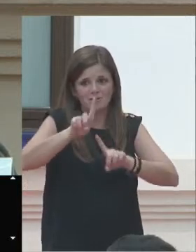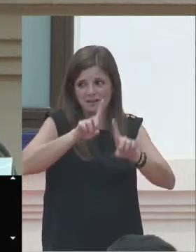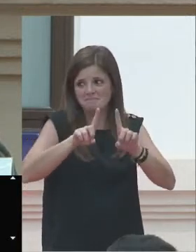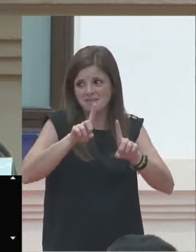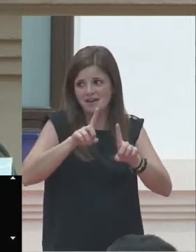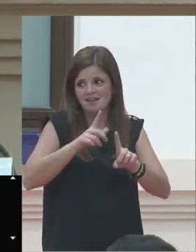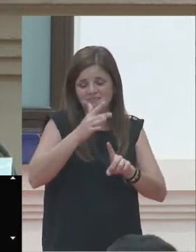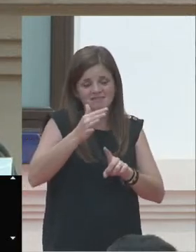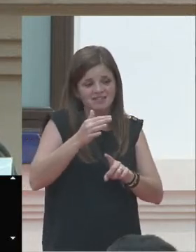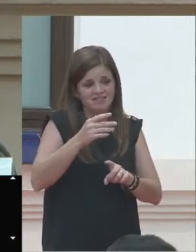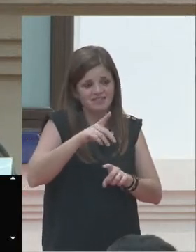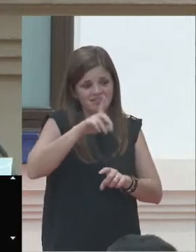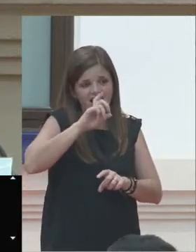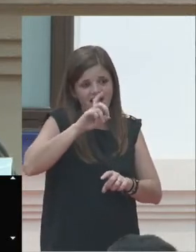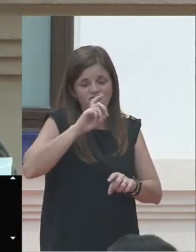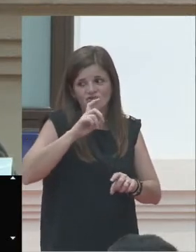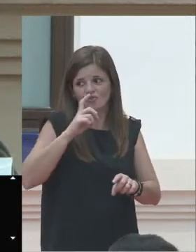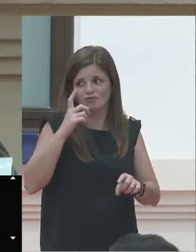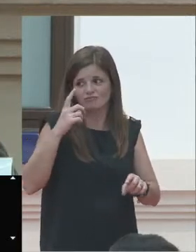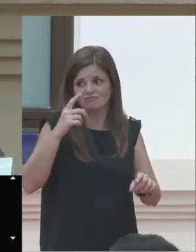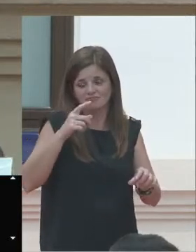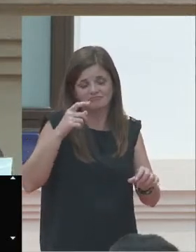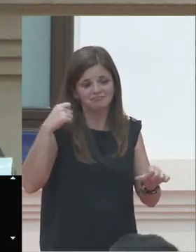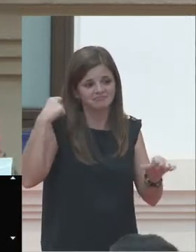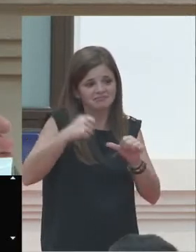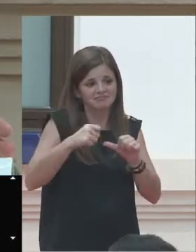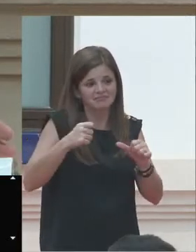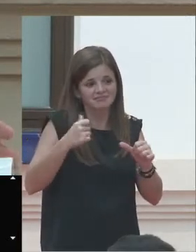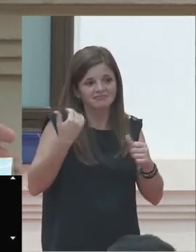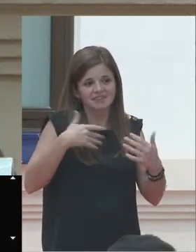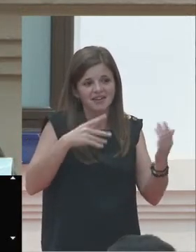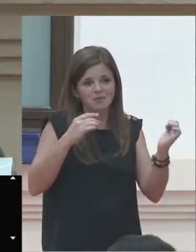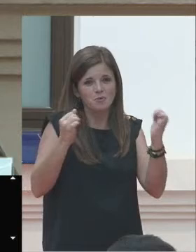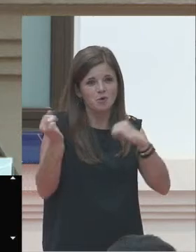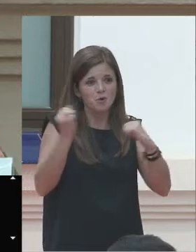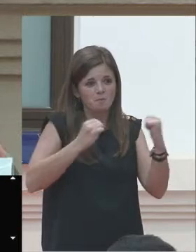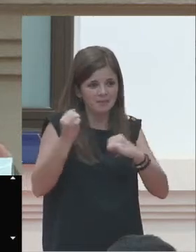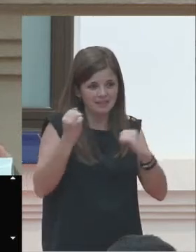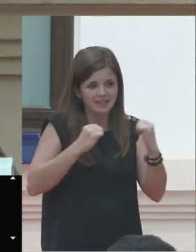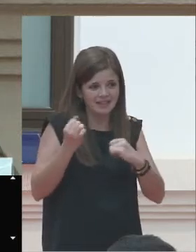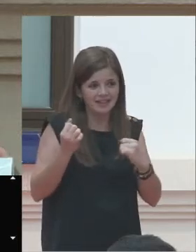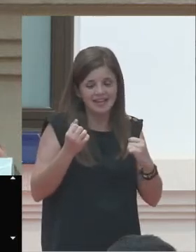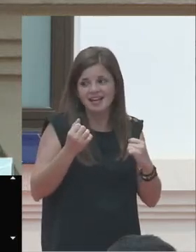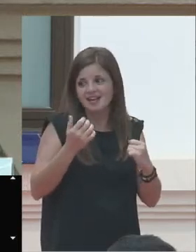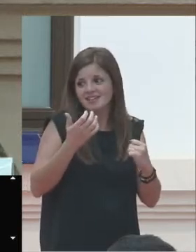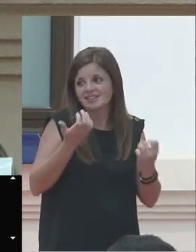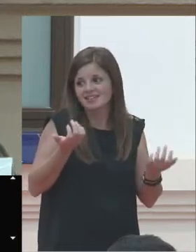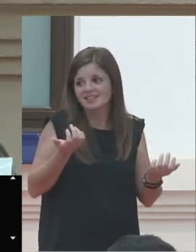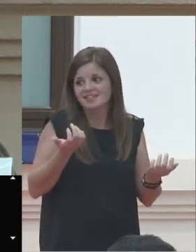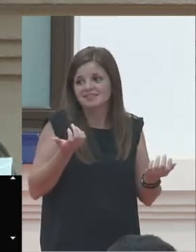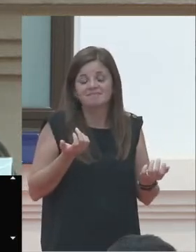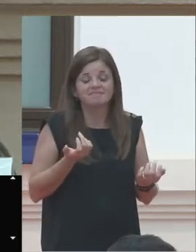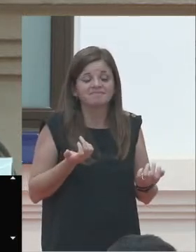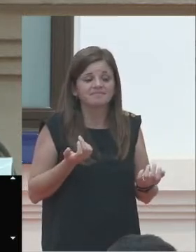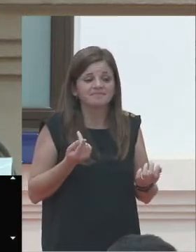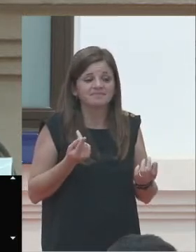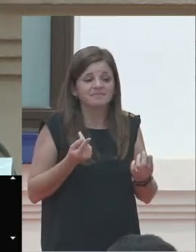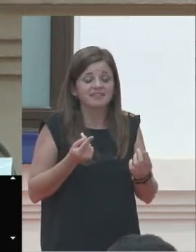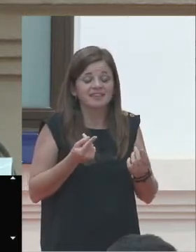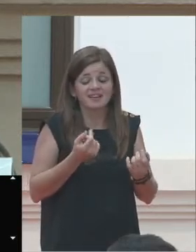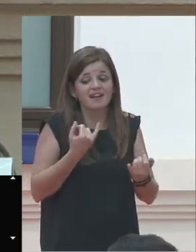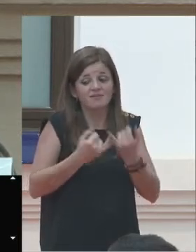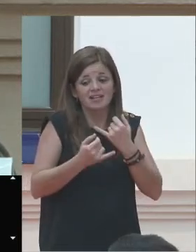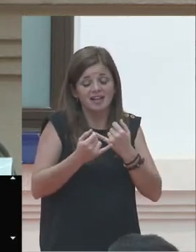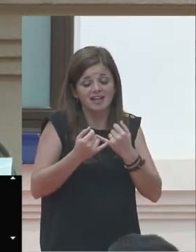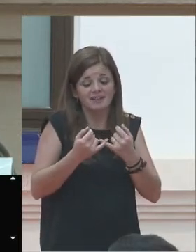últimos años, debido a la competencia, el pitch o la distancia entre asientos se ha ido haciendo más